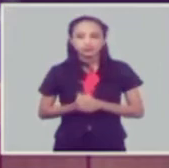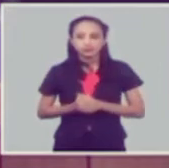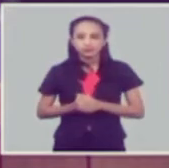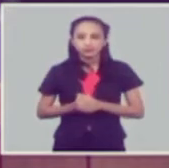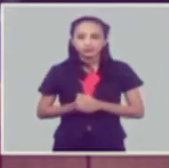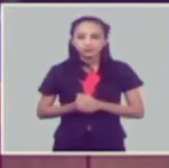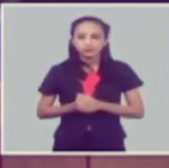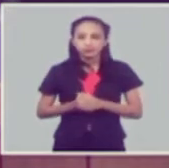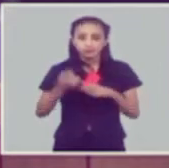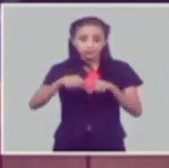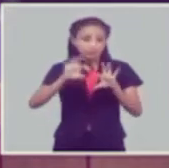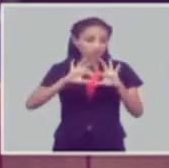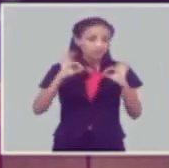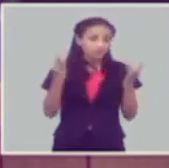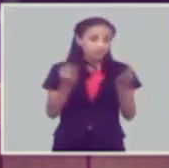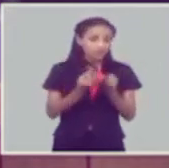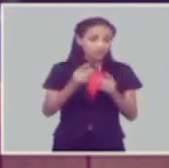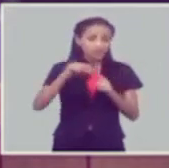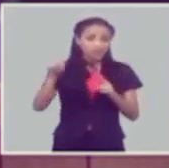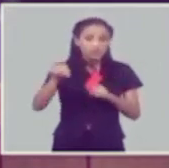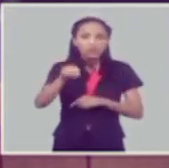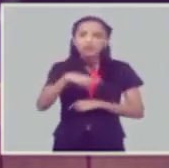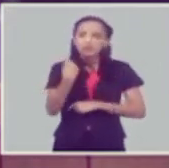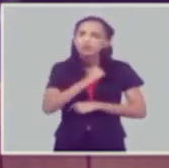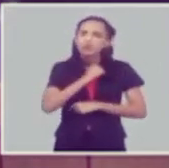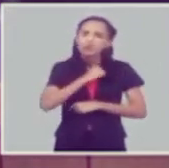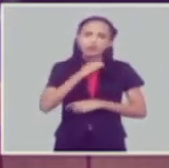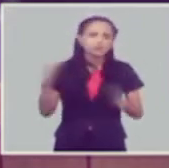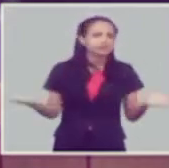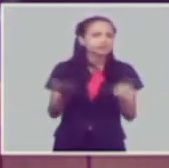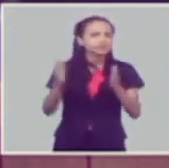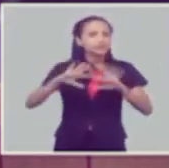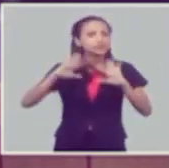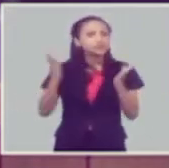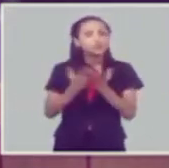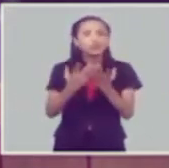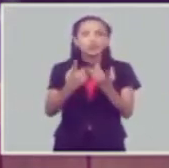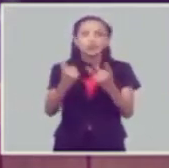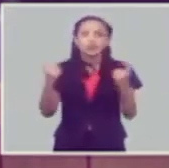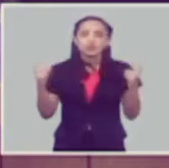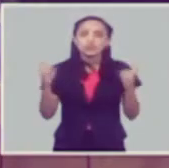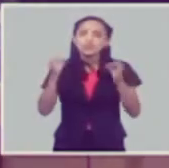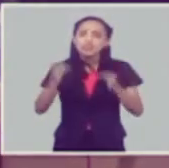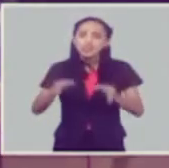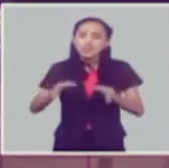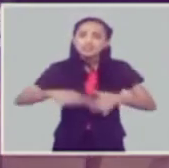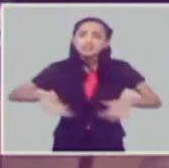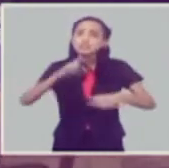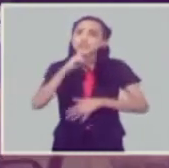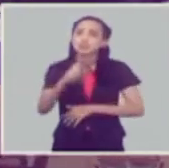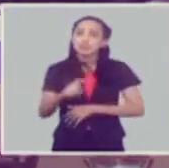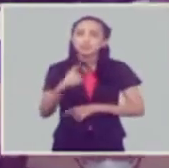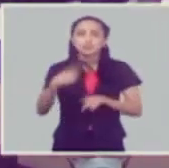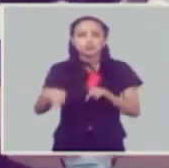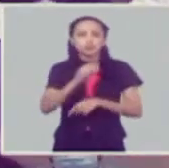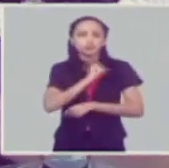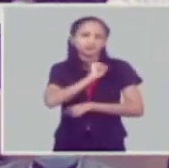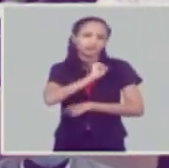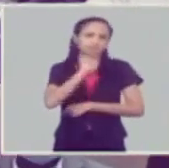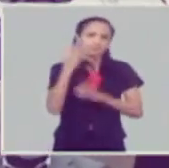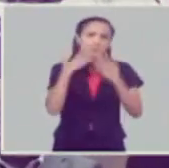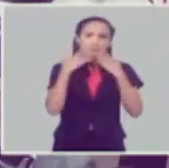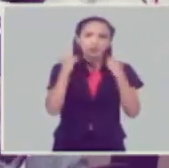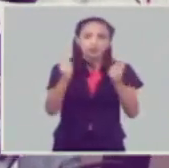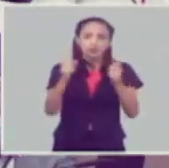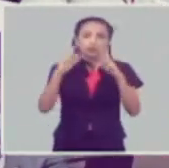de las Familias, nos mantenemos en el empeño de avanzar en todo lo necesario a pesar de las circunstancias actuales. Esta norma,